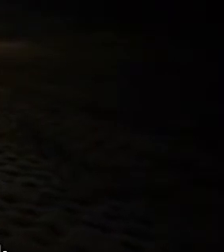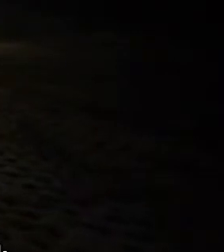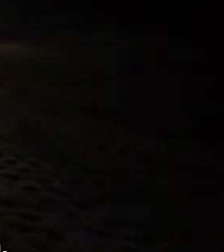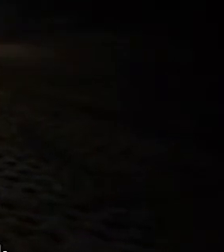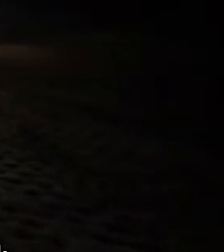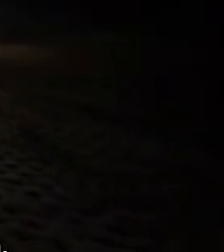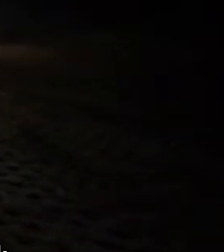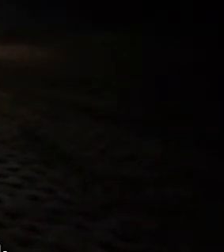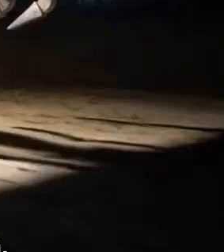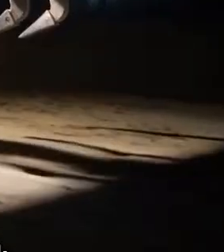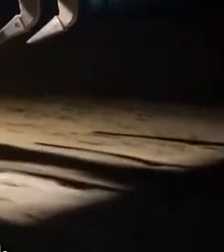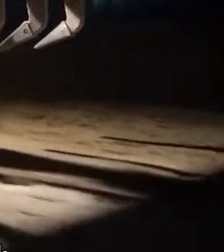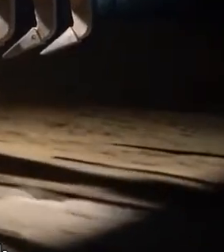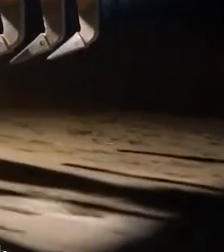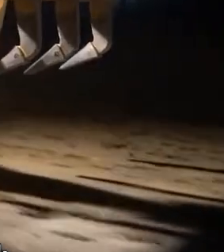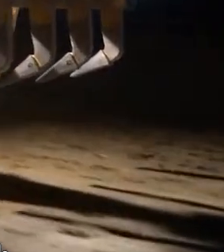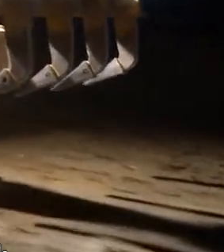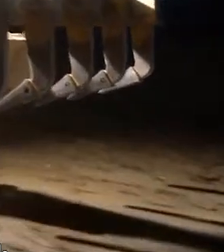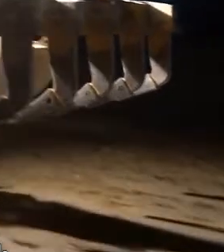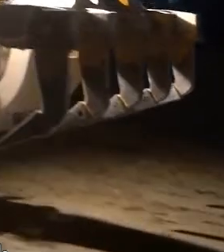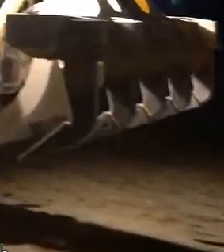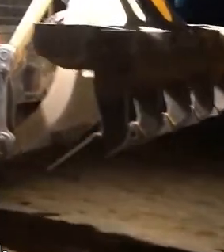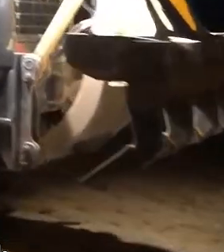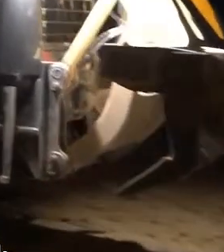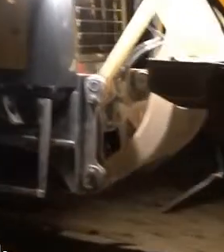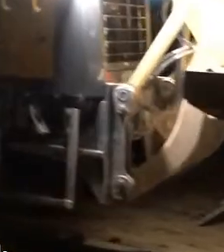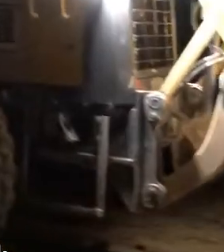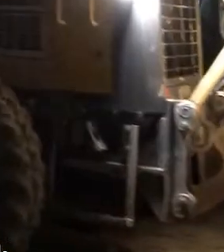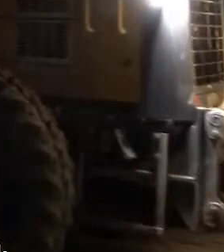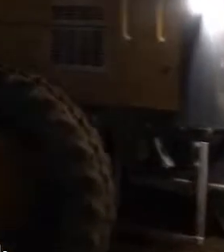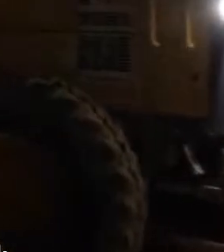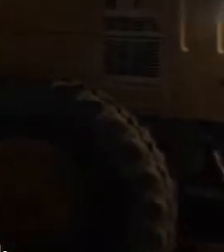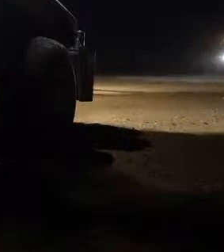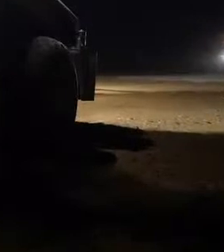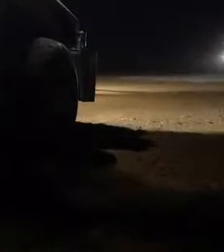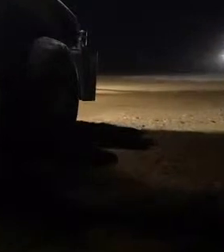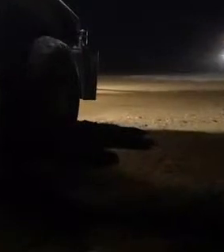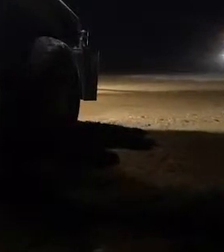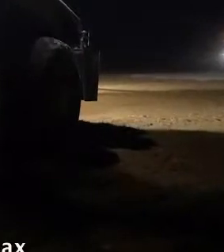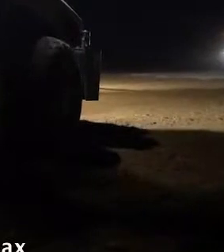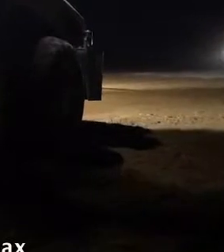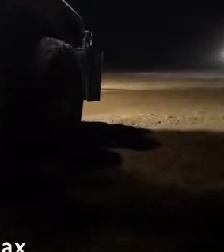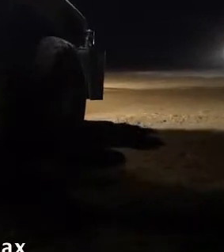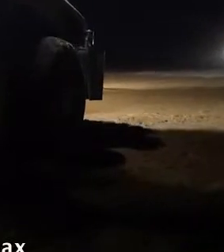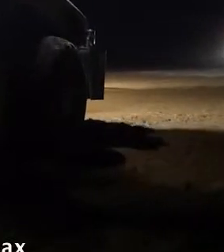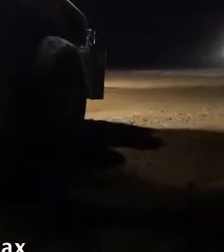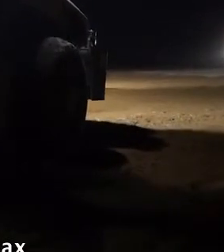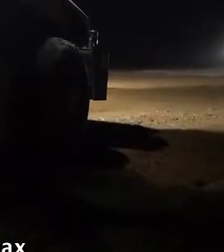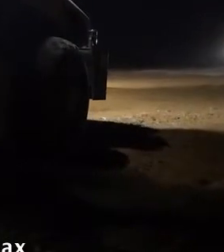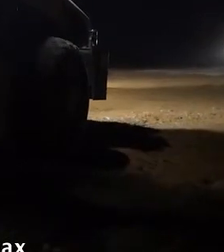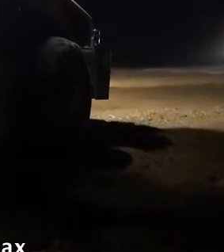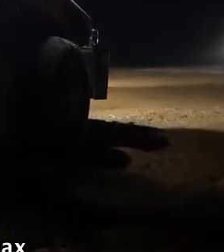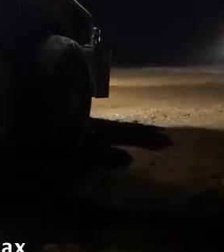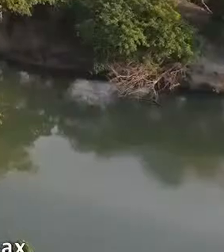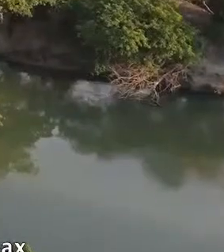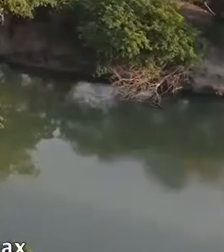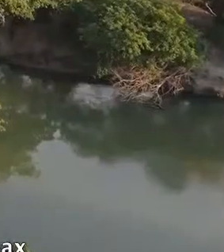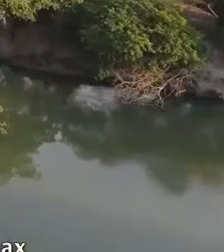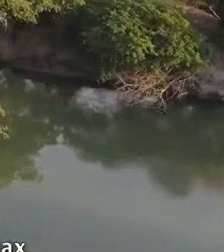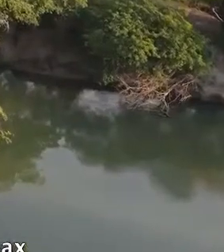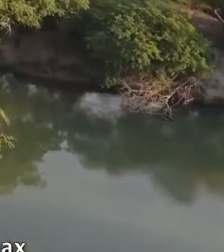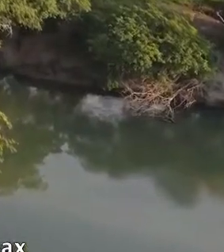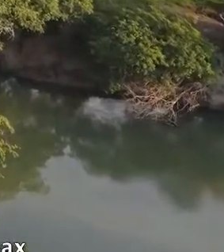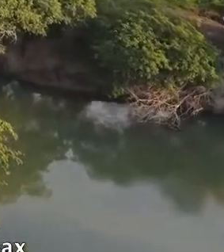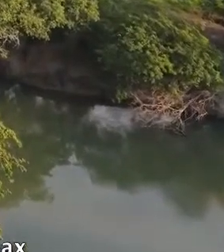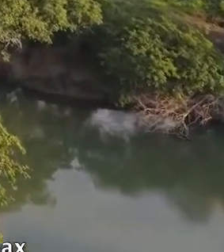En el tramo 1 se intensifican los trabajos de acuerdo al plan de incremento de producción. Para eficientar los traslados y tiempos de la